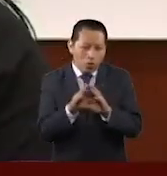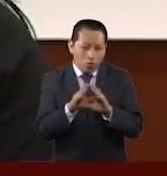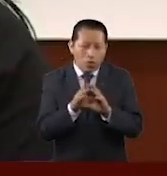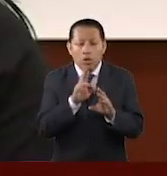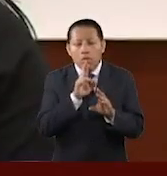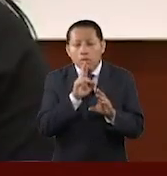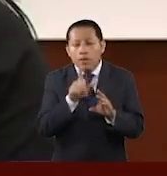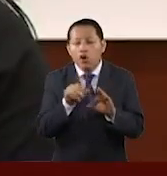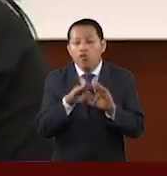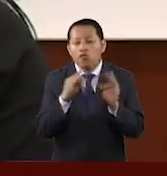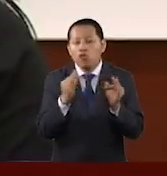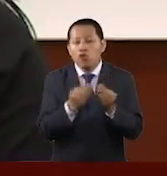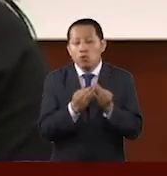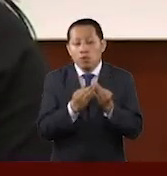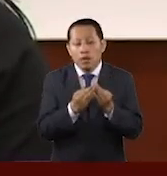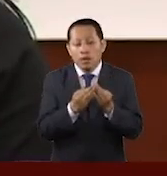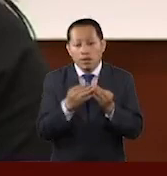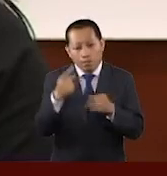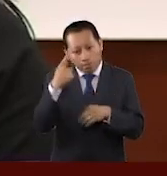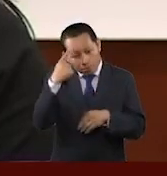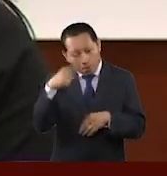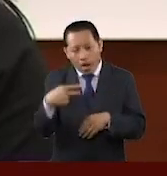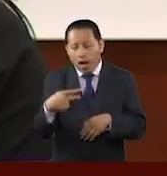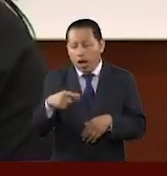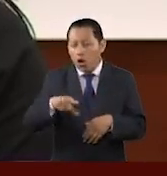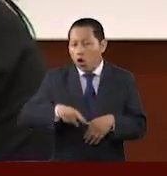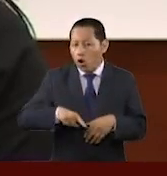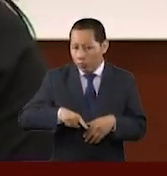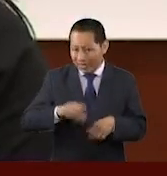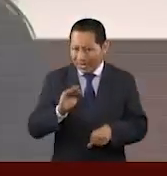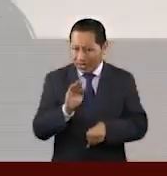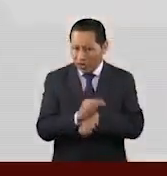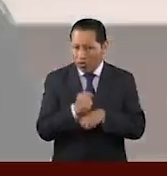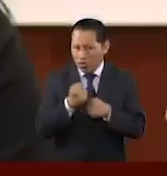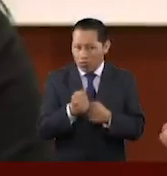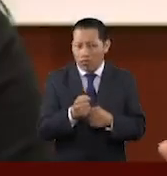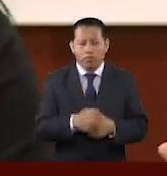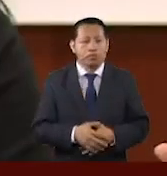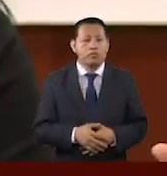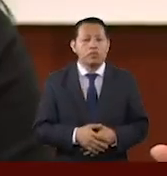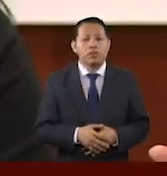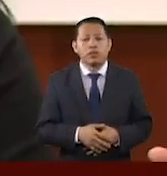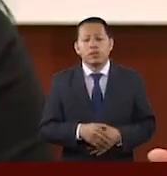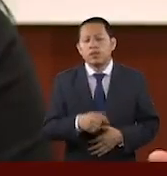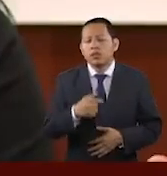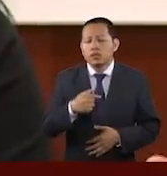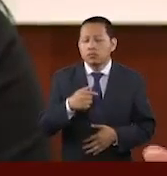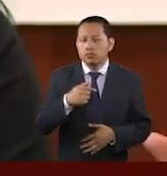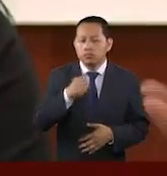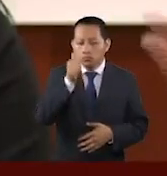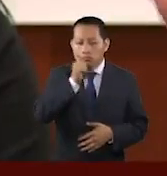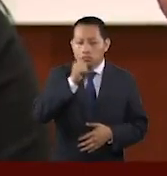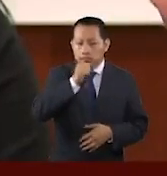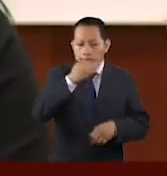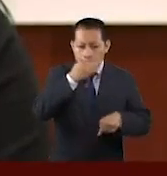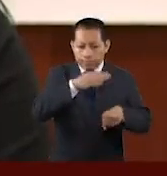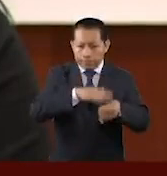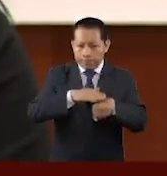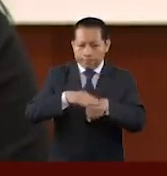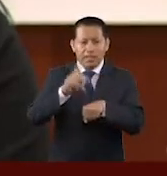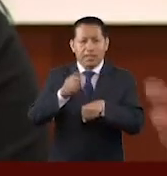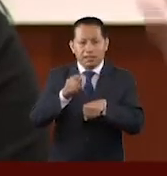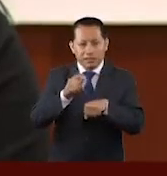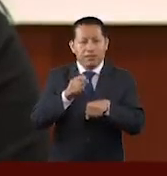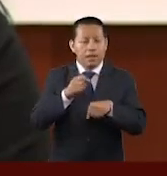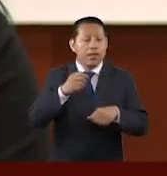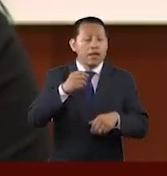mejor manera de fortalecer al propio gobierno en este momento. Siempre voy a estar llamando a que eleven el nivel del